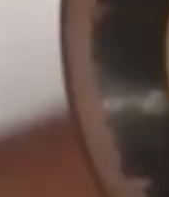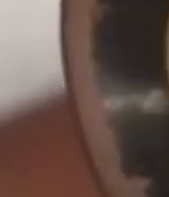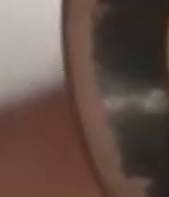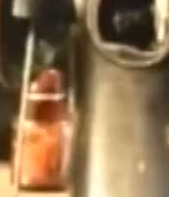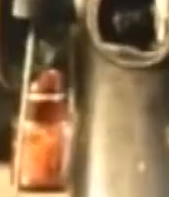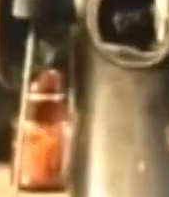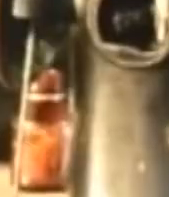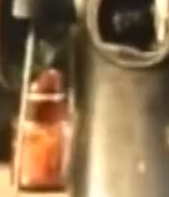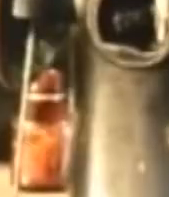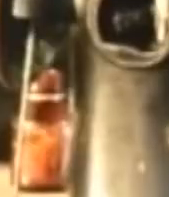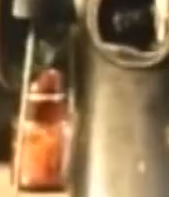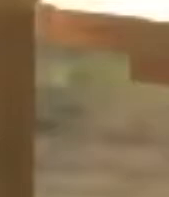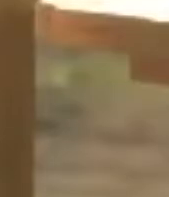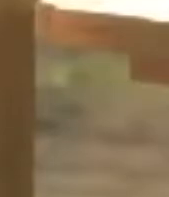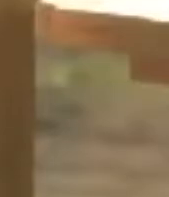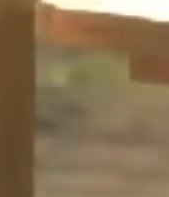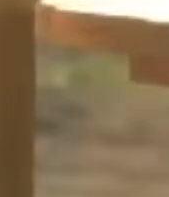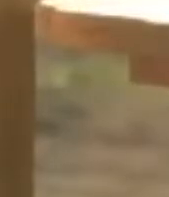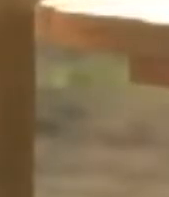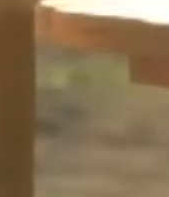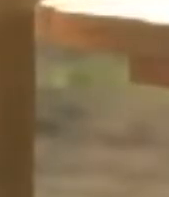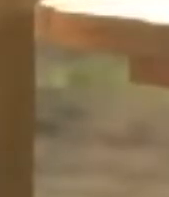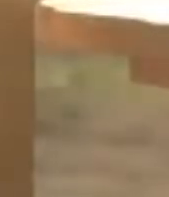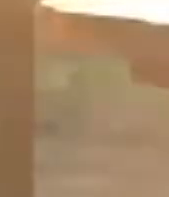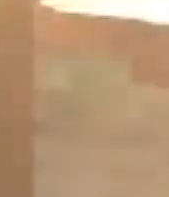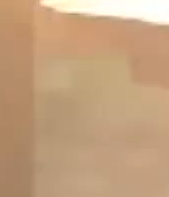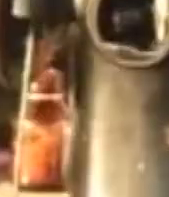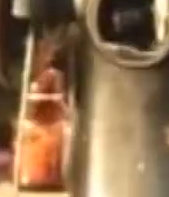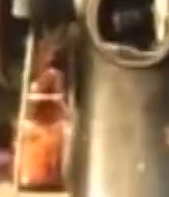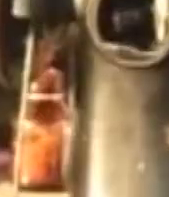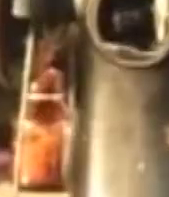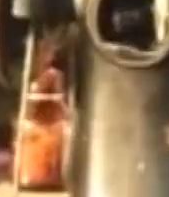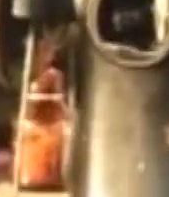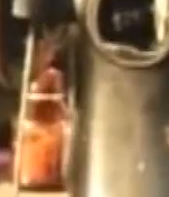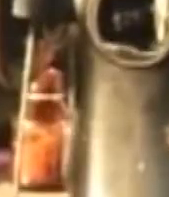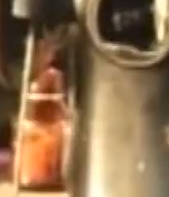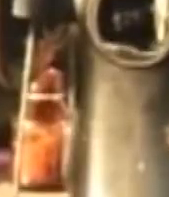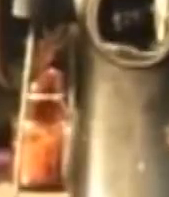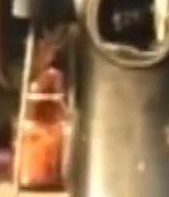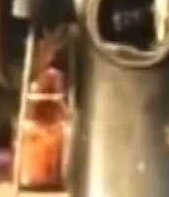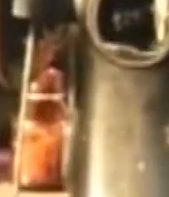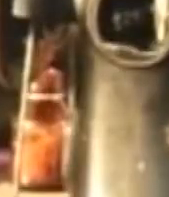sacrificio para poder hacer mejoras importantes.